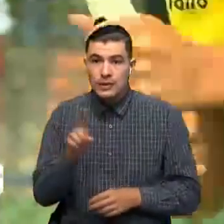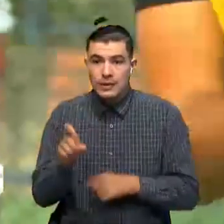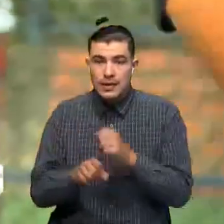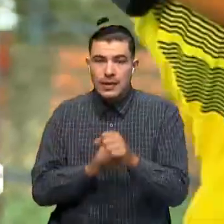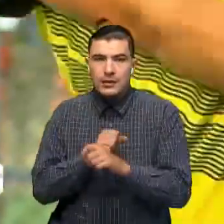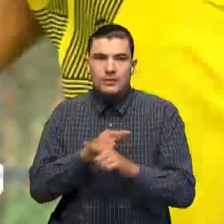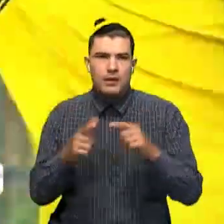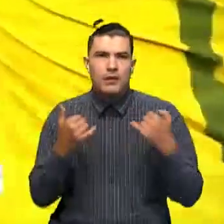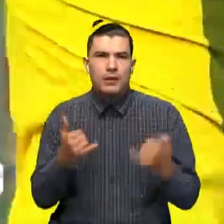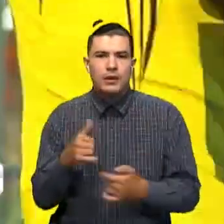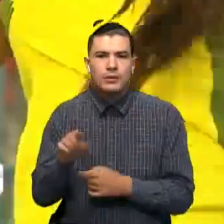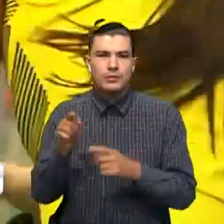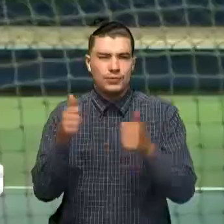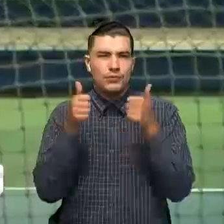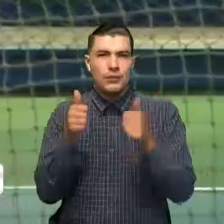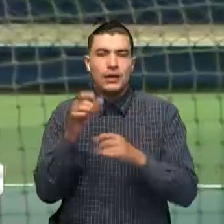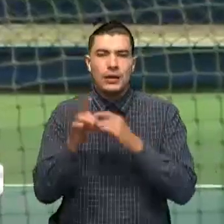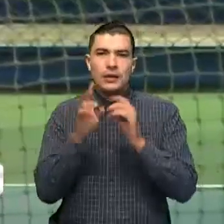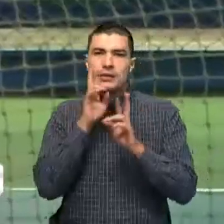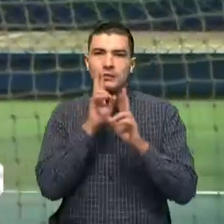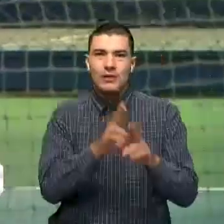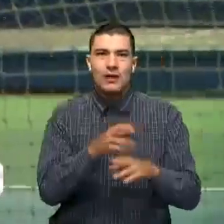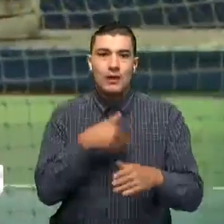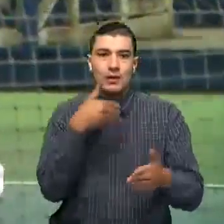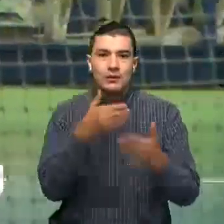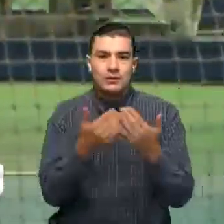con excelentes resultados como los ha tenido hasta el momento